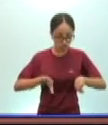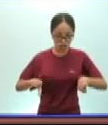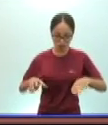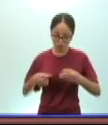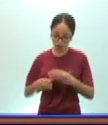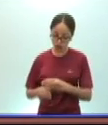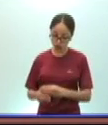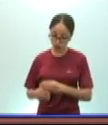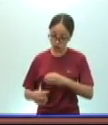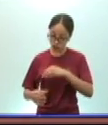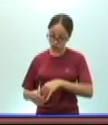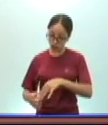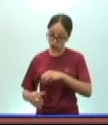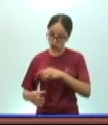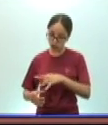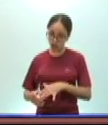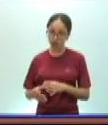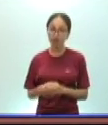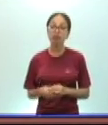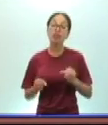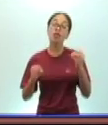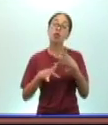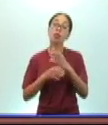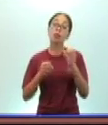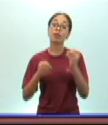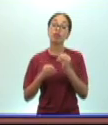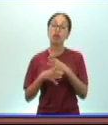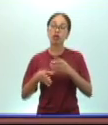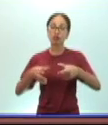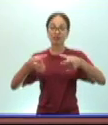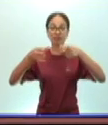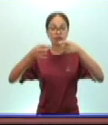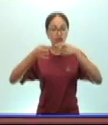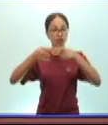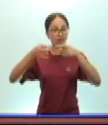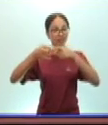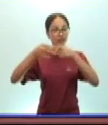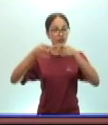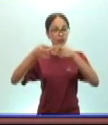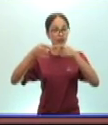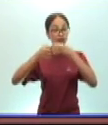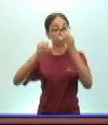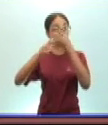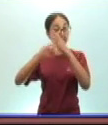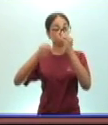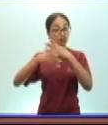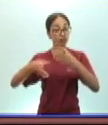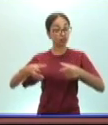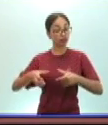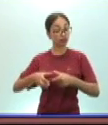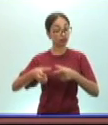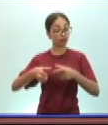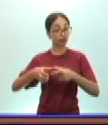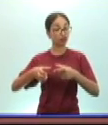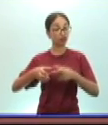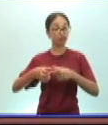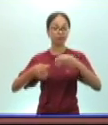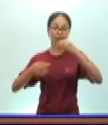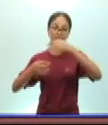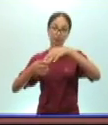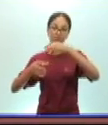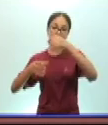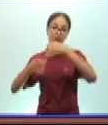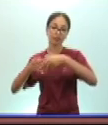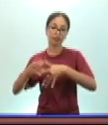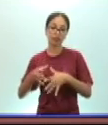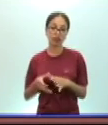de la poliespuma que va a quedar contenida en el papel de filtro. Fíjense que de esta forma hemos realizado la